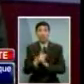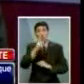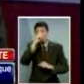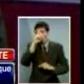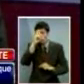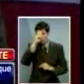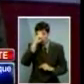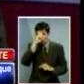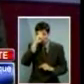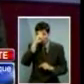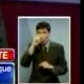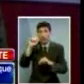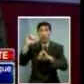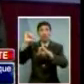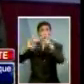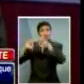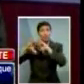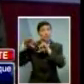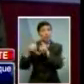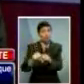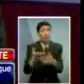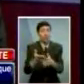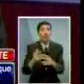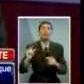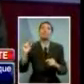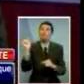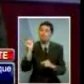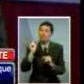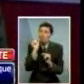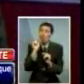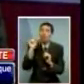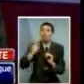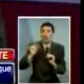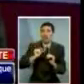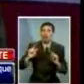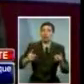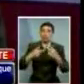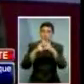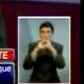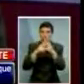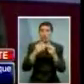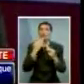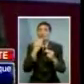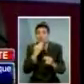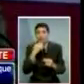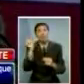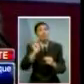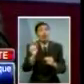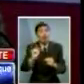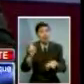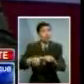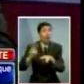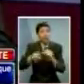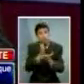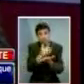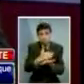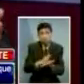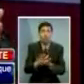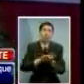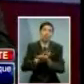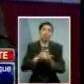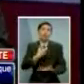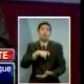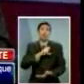hospitales concesionados son más baratos en su construcción y más baratos en su operación. El ejemplo más concreto es en España, donde